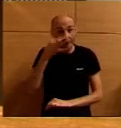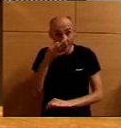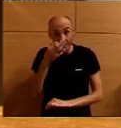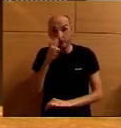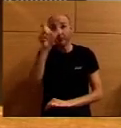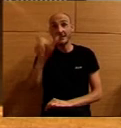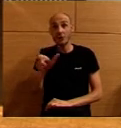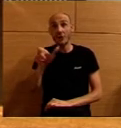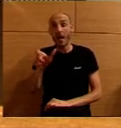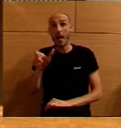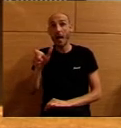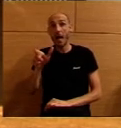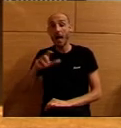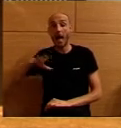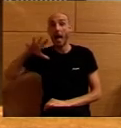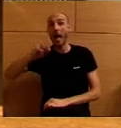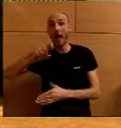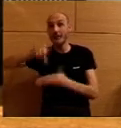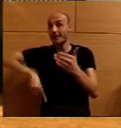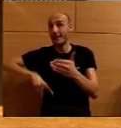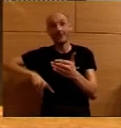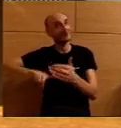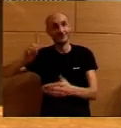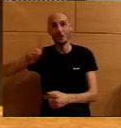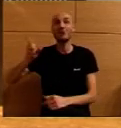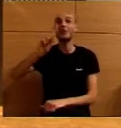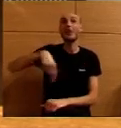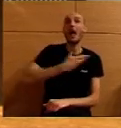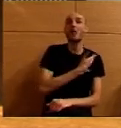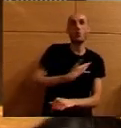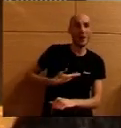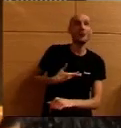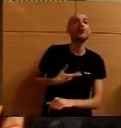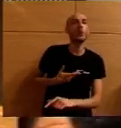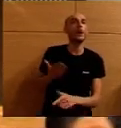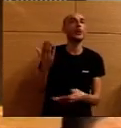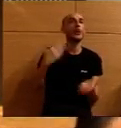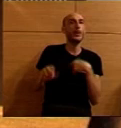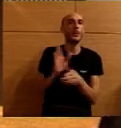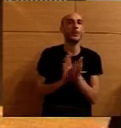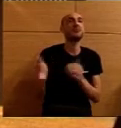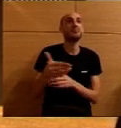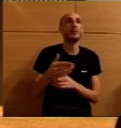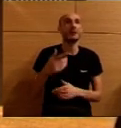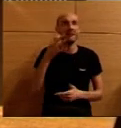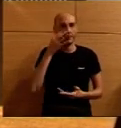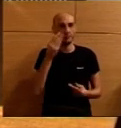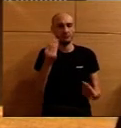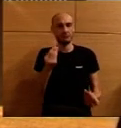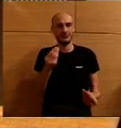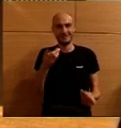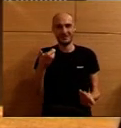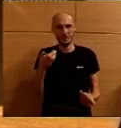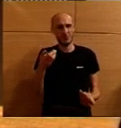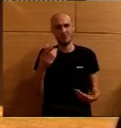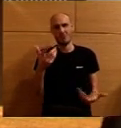arrendatario. Es por ello que nosotros tampoco estamos pensando en votos, creo que es evidente, pero ustedes sí.